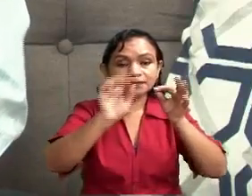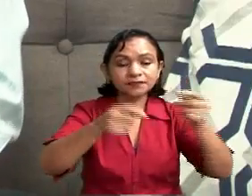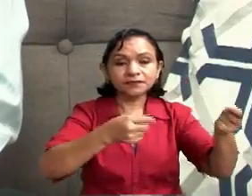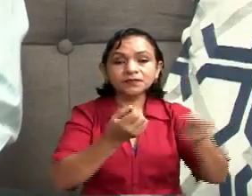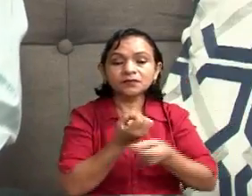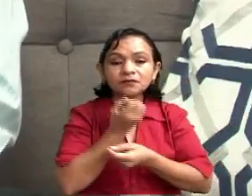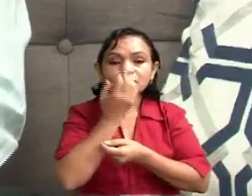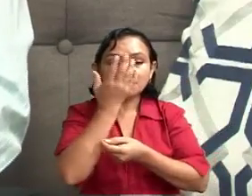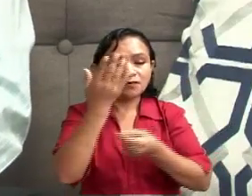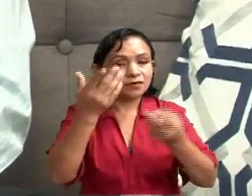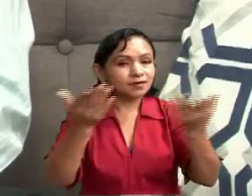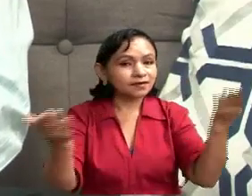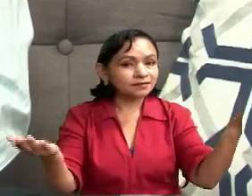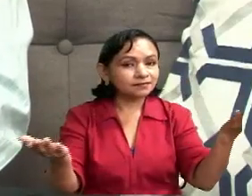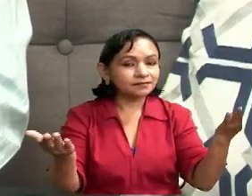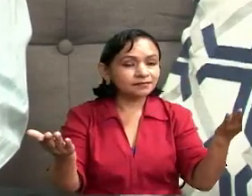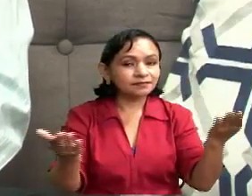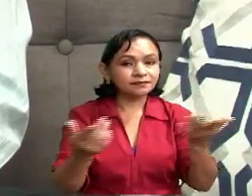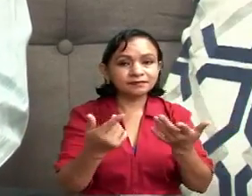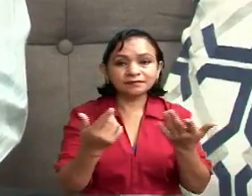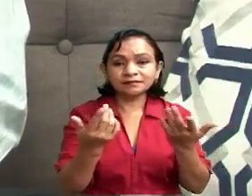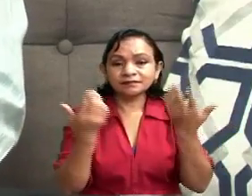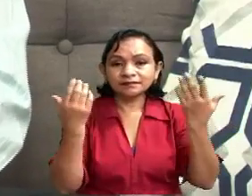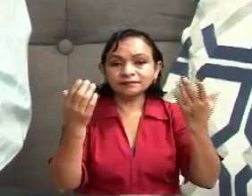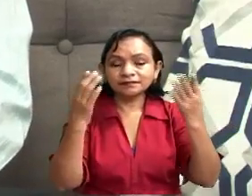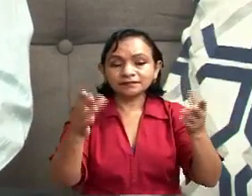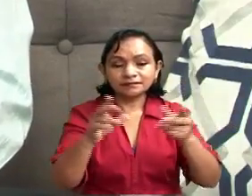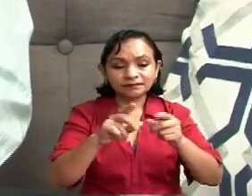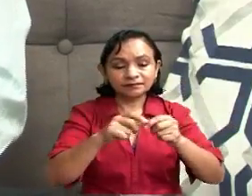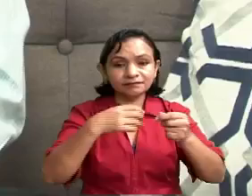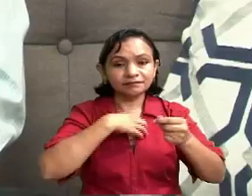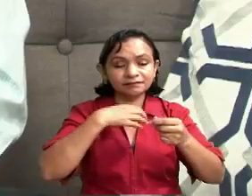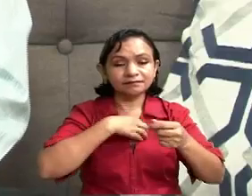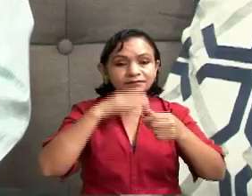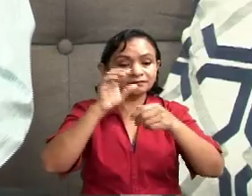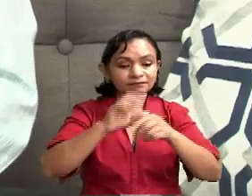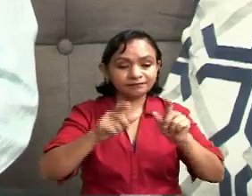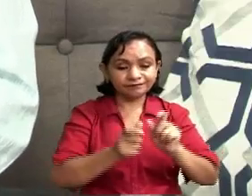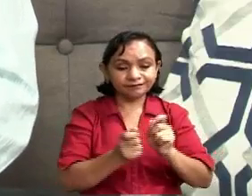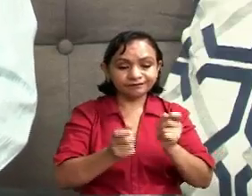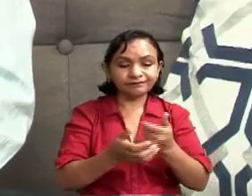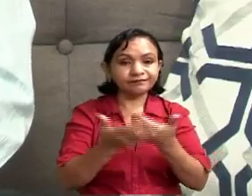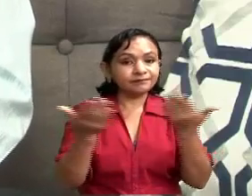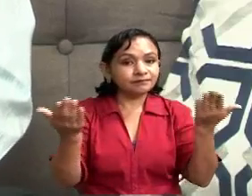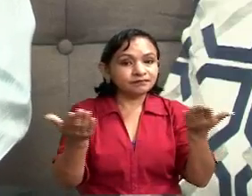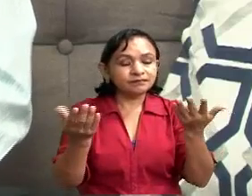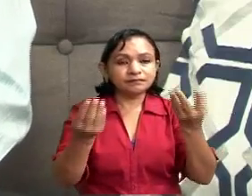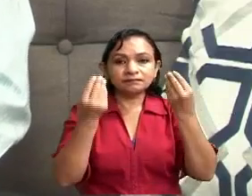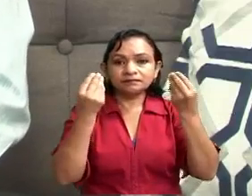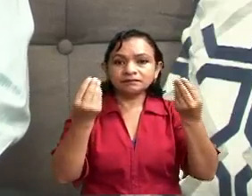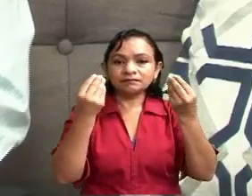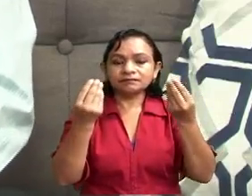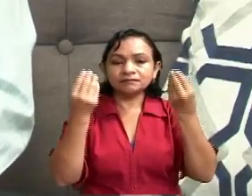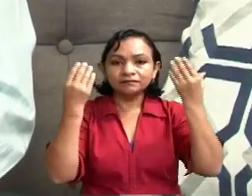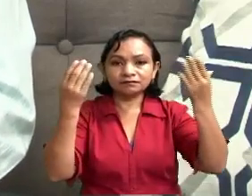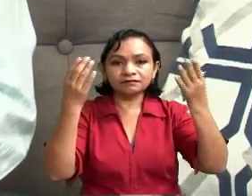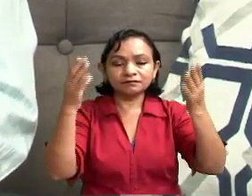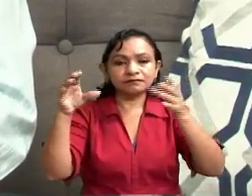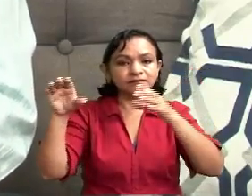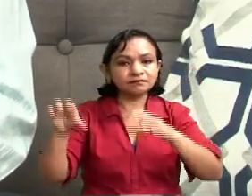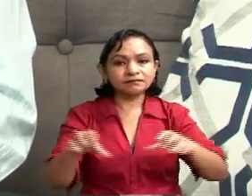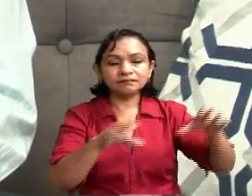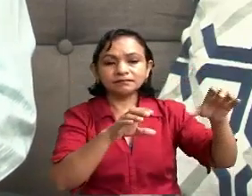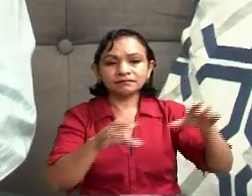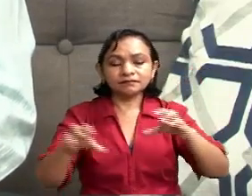flores, ferias de productos de artesanía tradicional. O sea, una cantidad inmensa de actividades